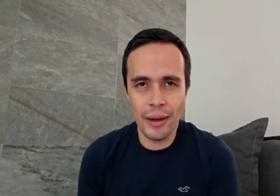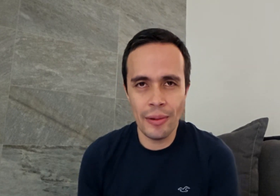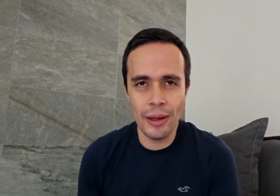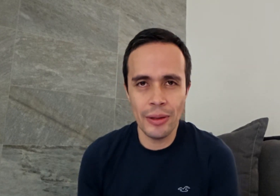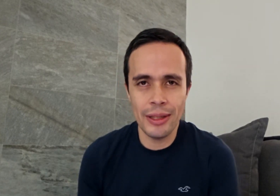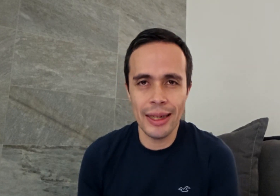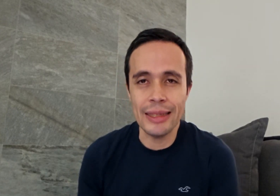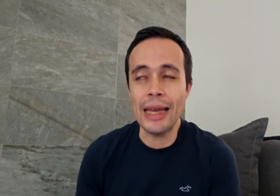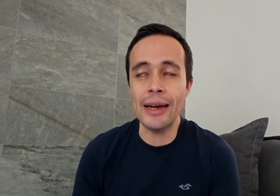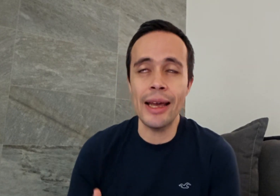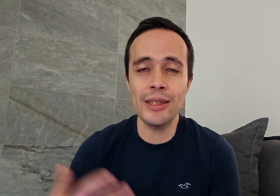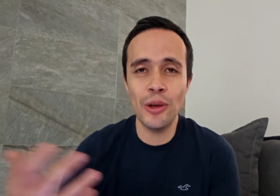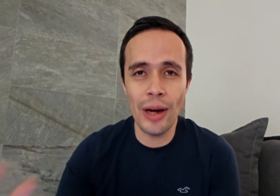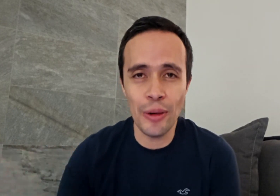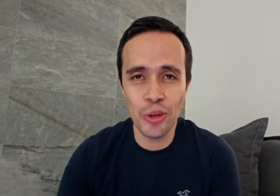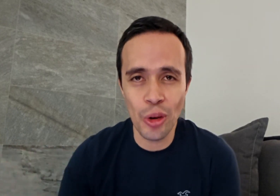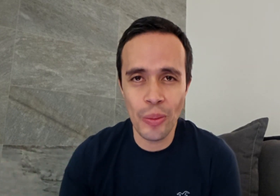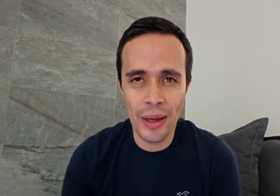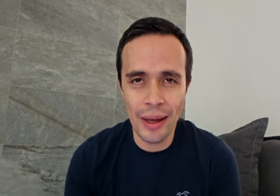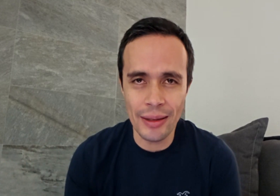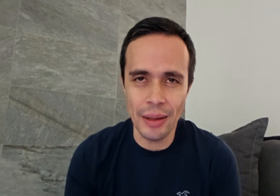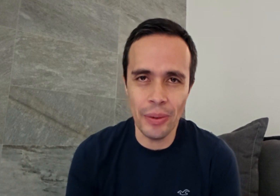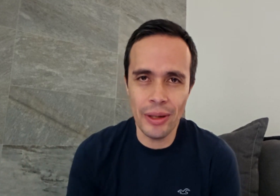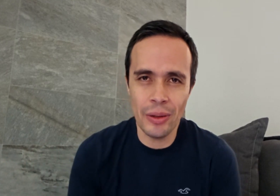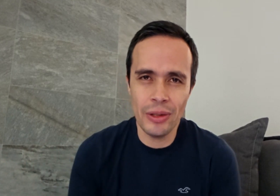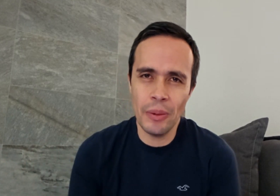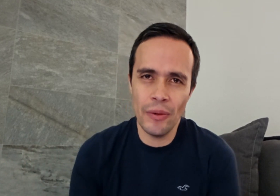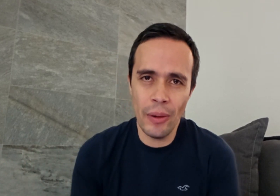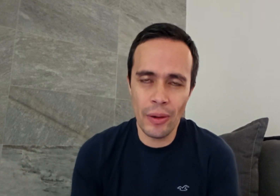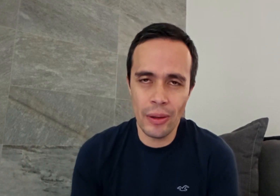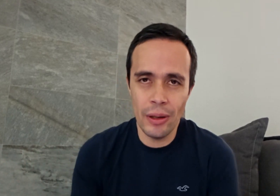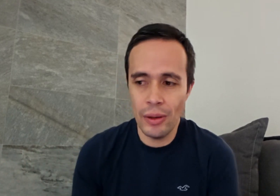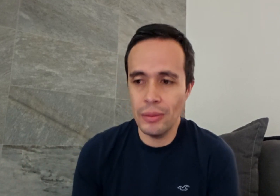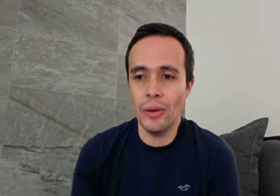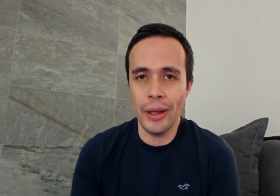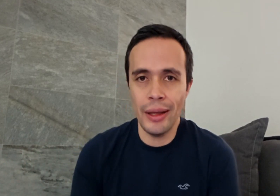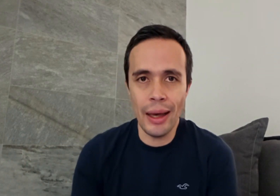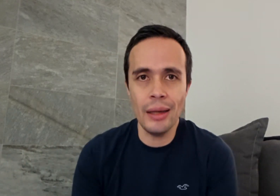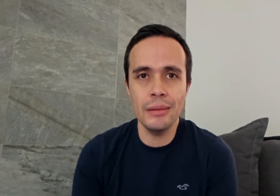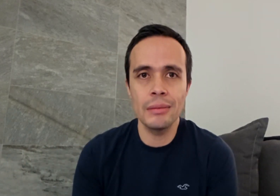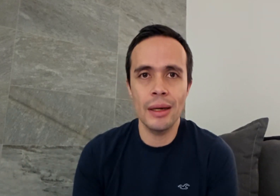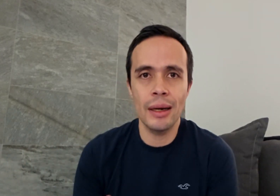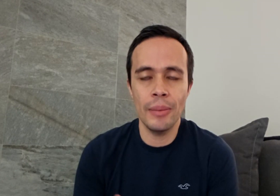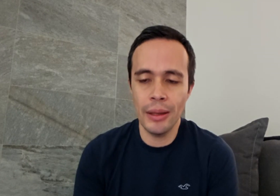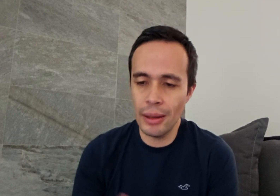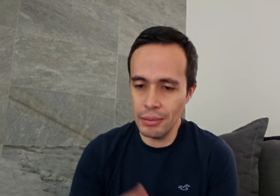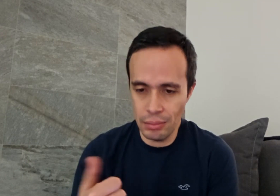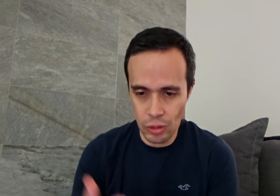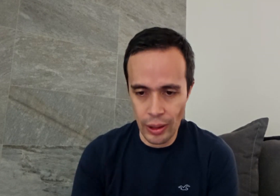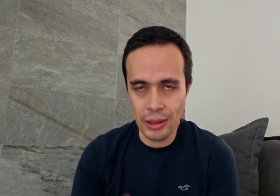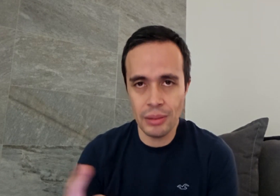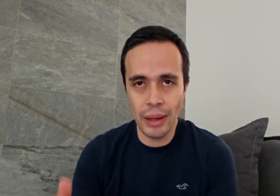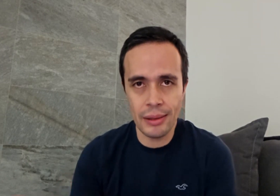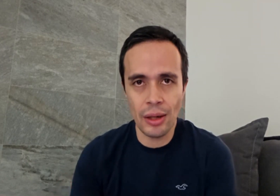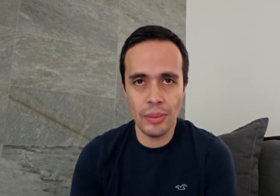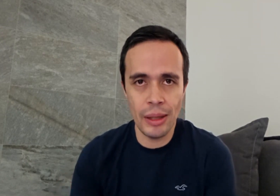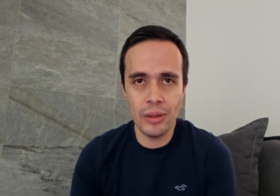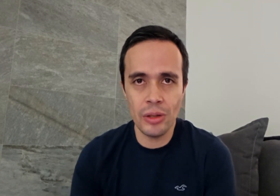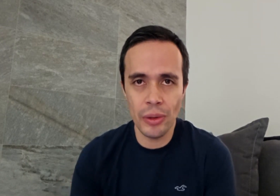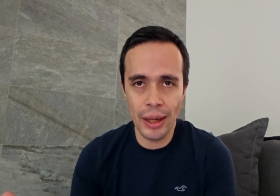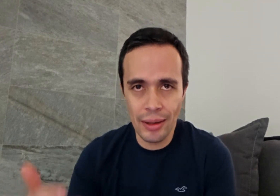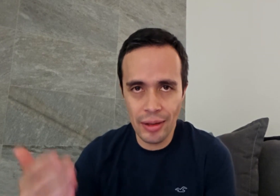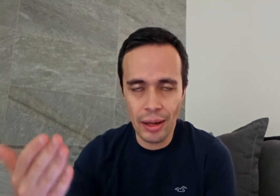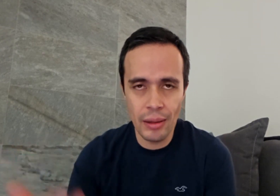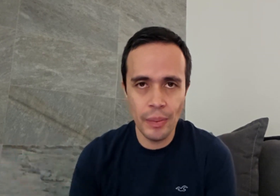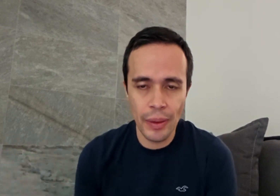eso se refieren cuando dicen que está en riesgo la autonomía del Poder Judicial? Por favor, hoy en día, claramente, jueces, magistrados y